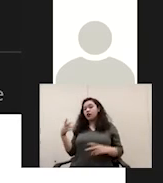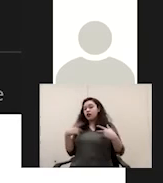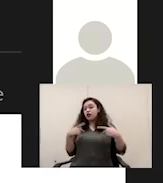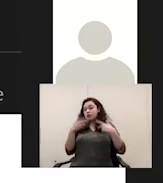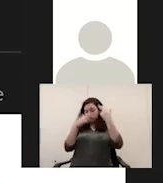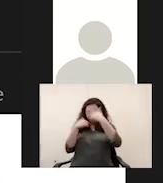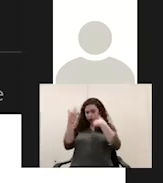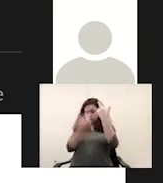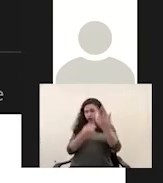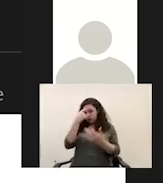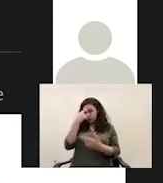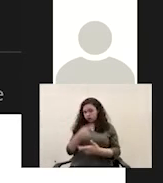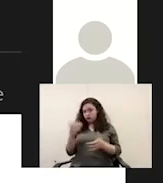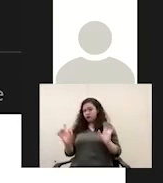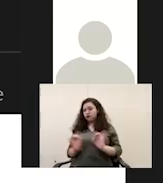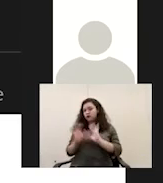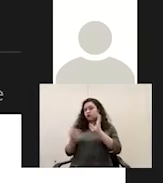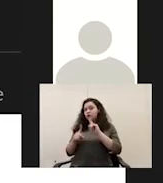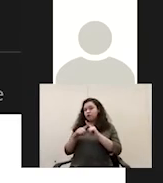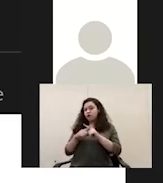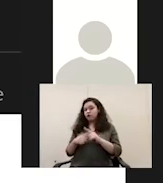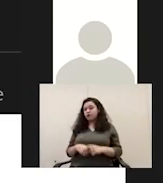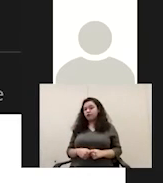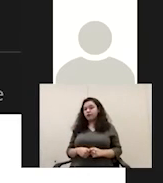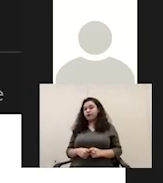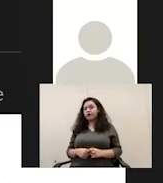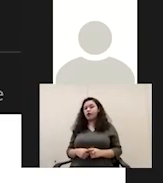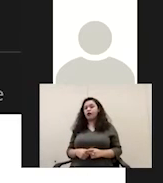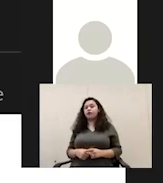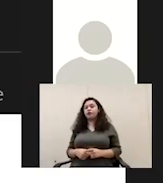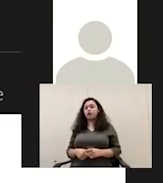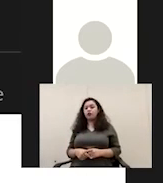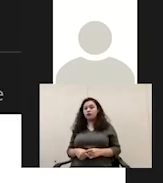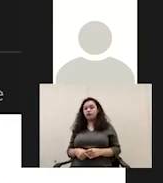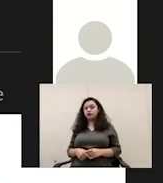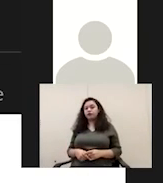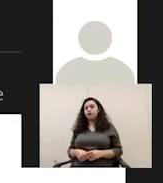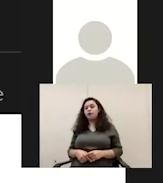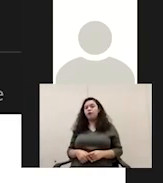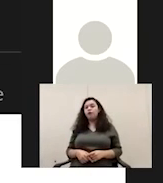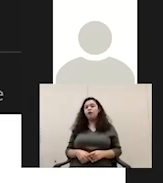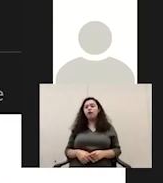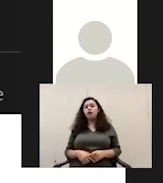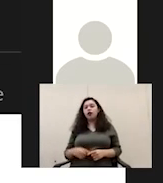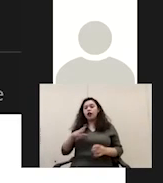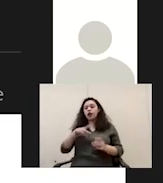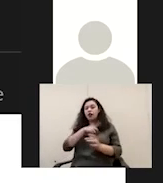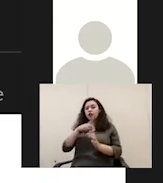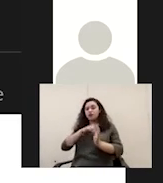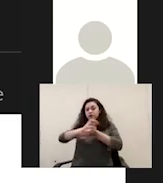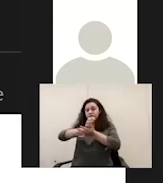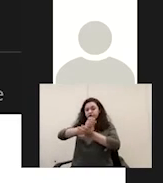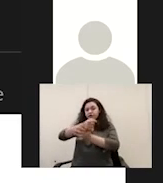que llegaran a salir positivo. Esa área hay que limpiarla y desinfectarla